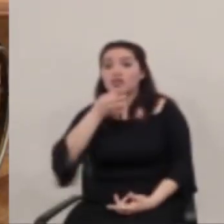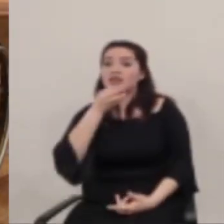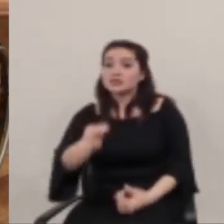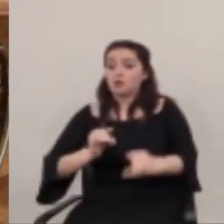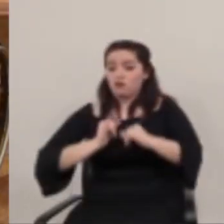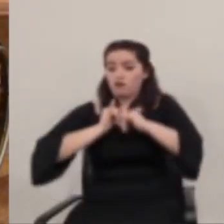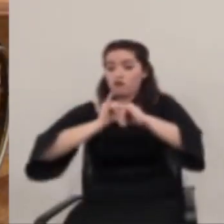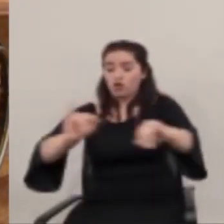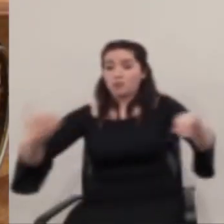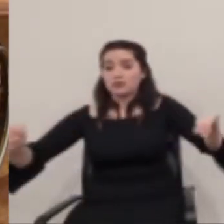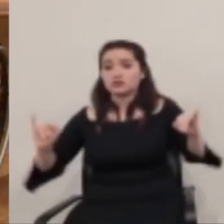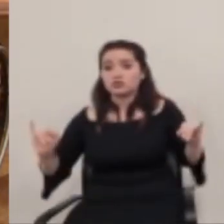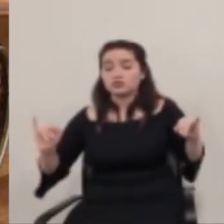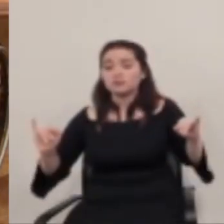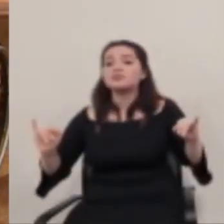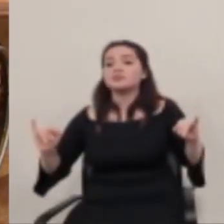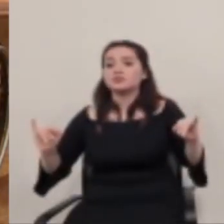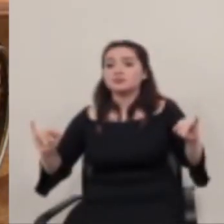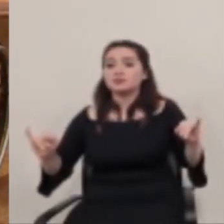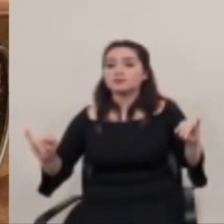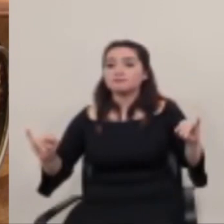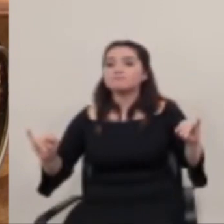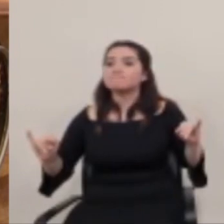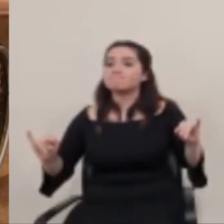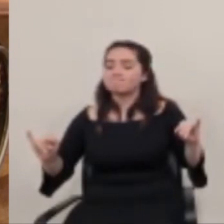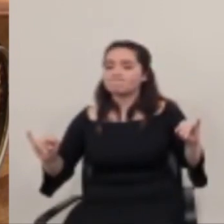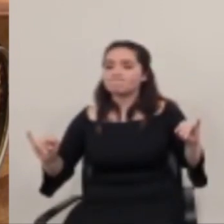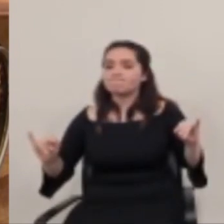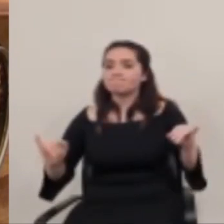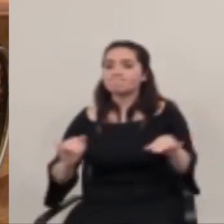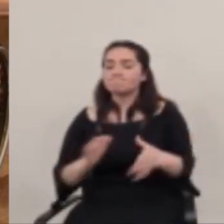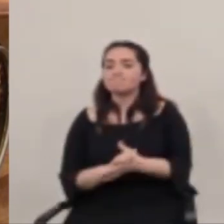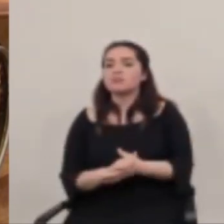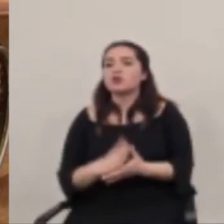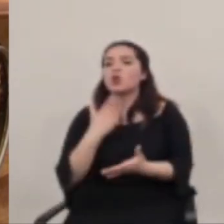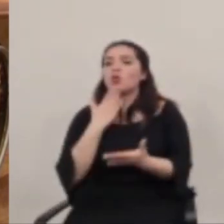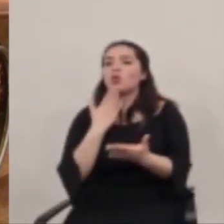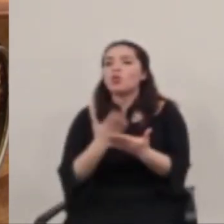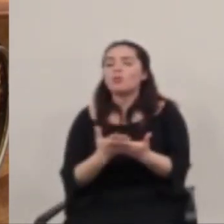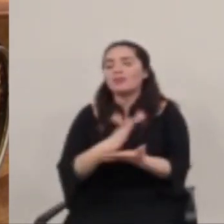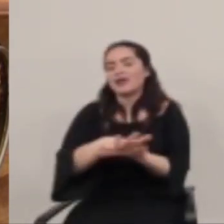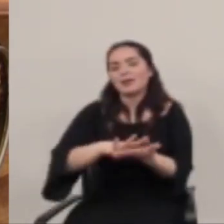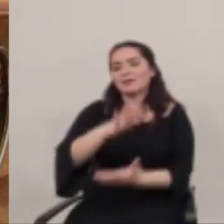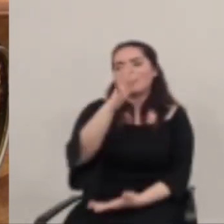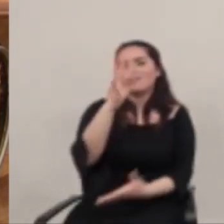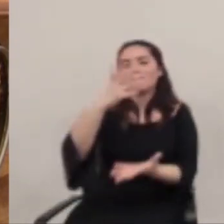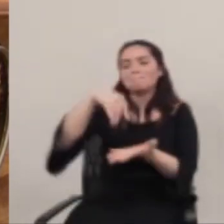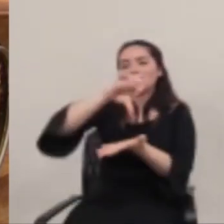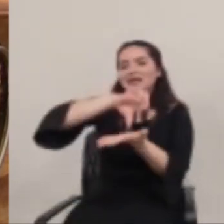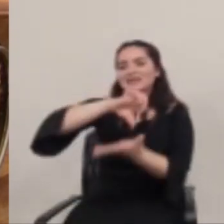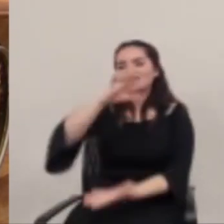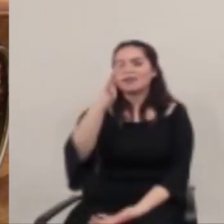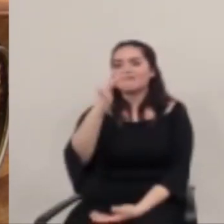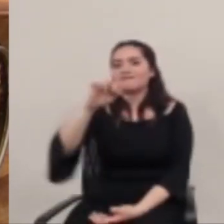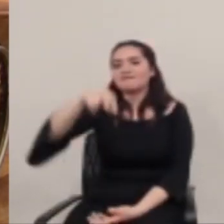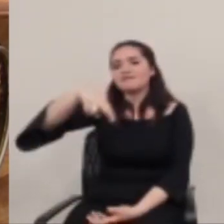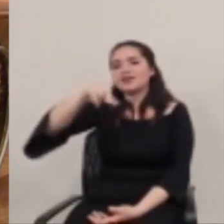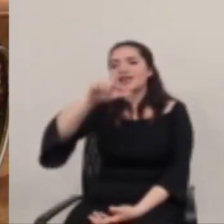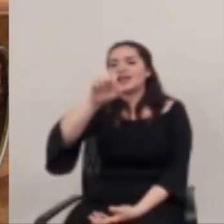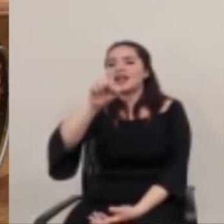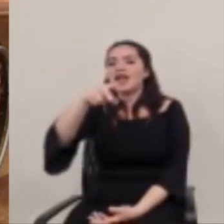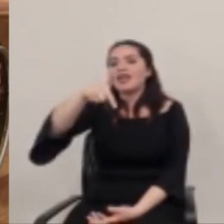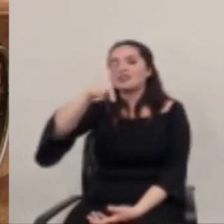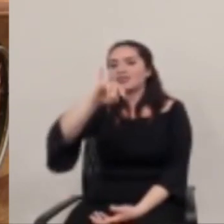nos encanta mirar la OCDE. Se han fijado que como que la OCDE para todo. Bueno, y Finlandia, siempre. Pero voy a ocupar a Finlandia